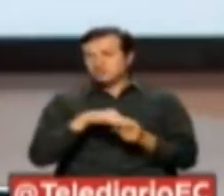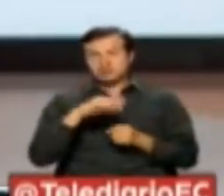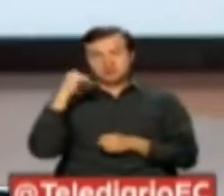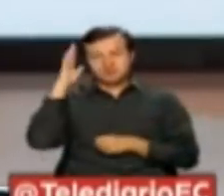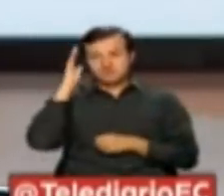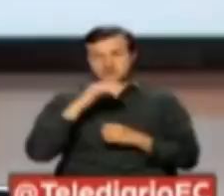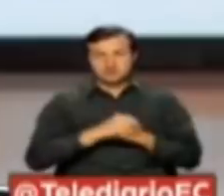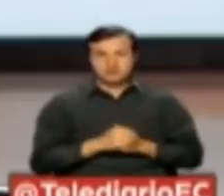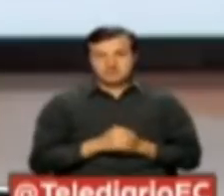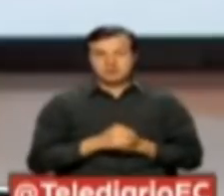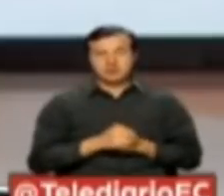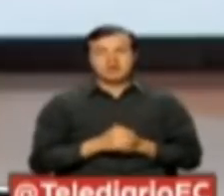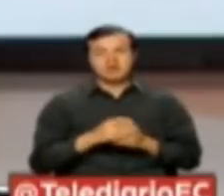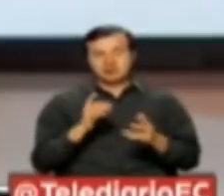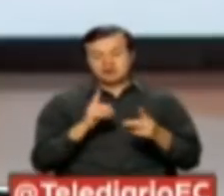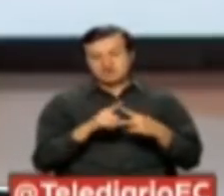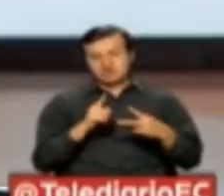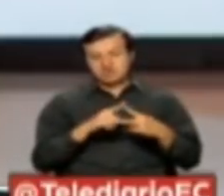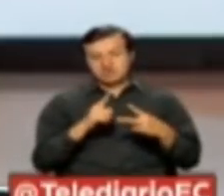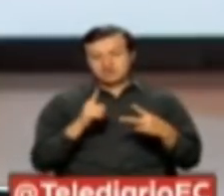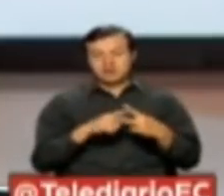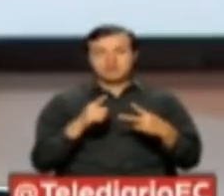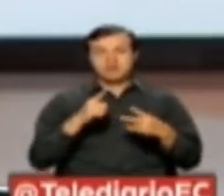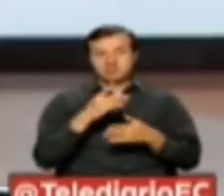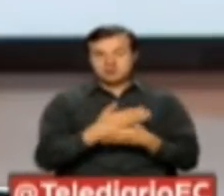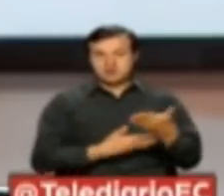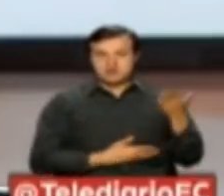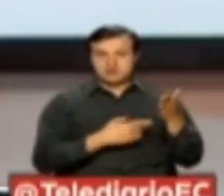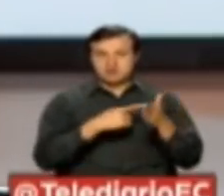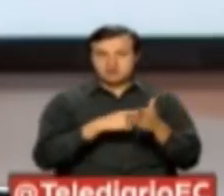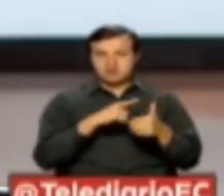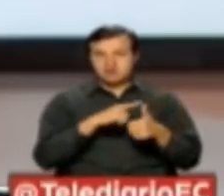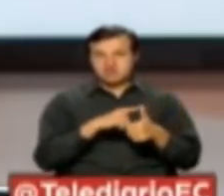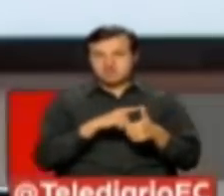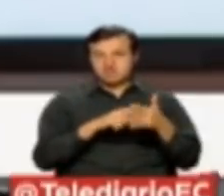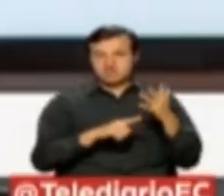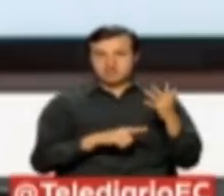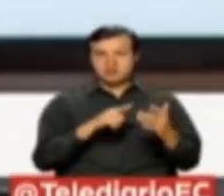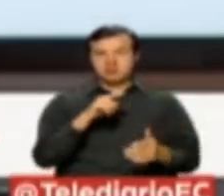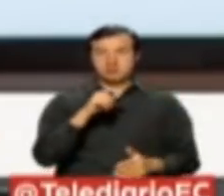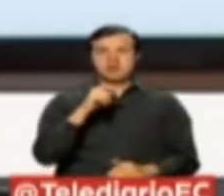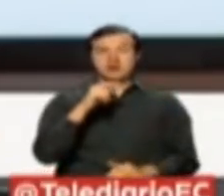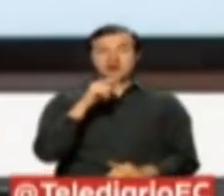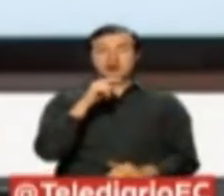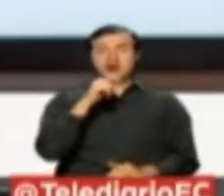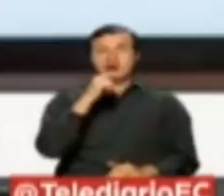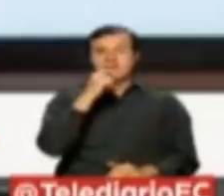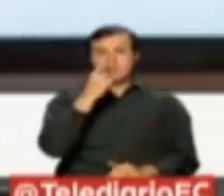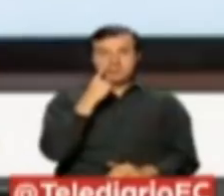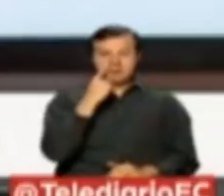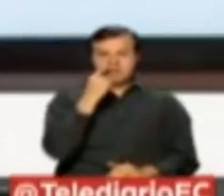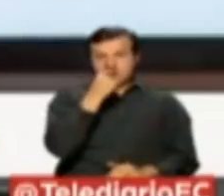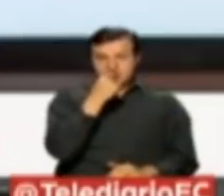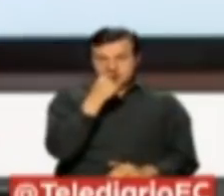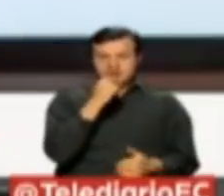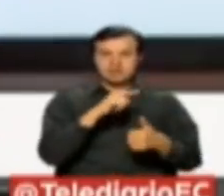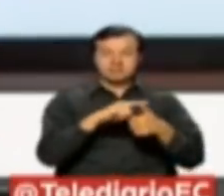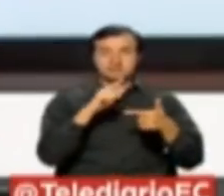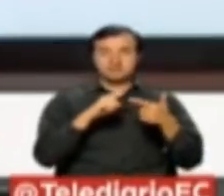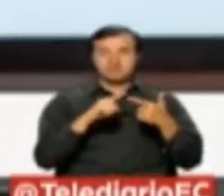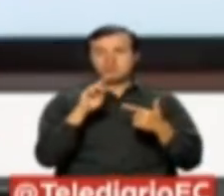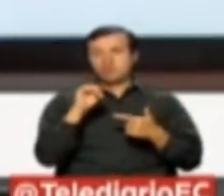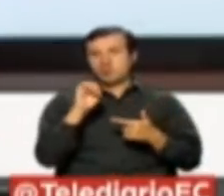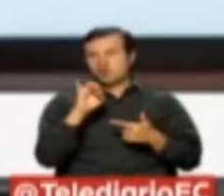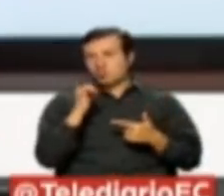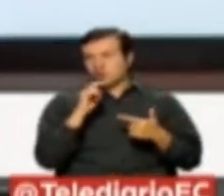voto nosotros tenemos en la papeleta pusimos a abdalá bucarám padre a césar monge a